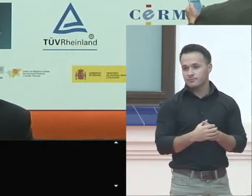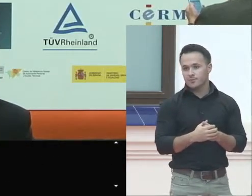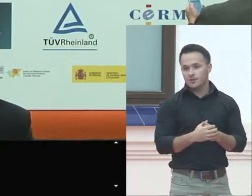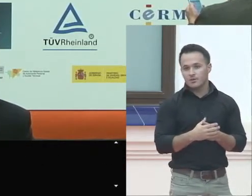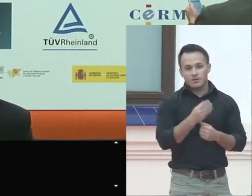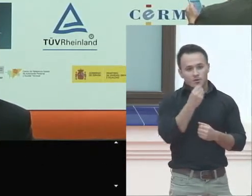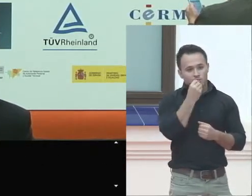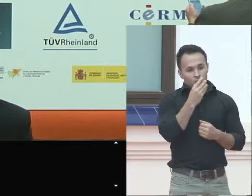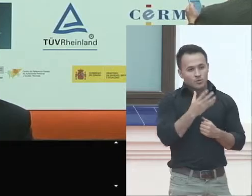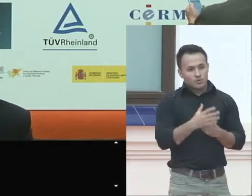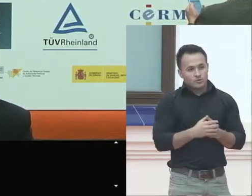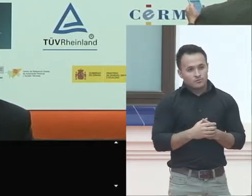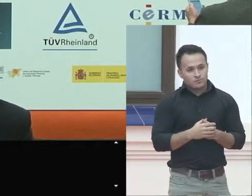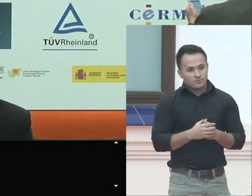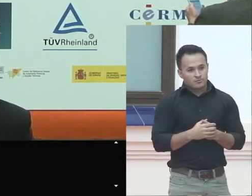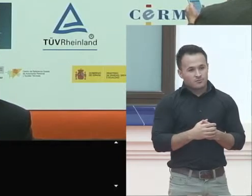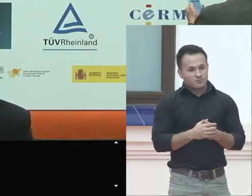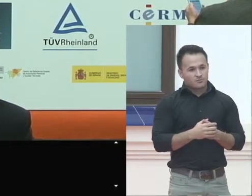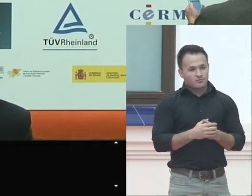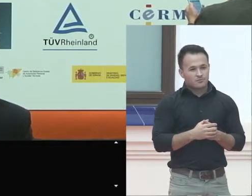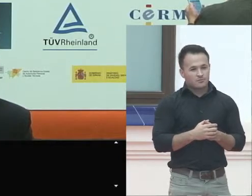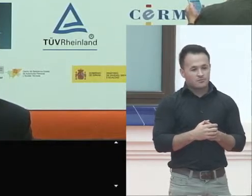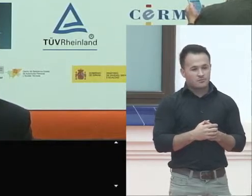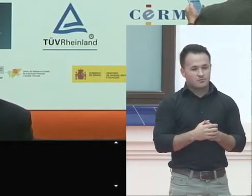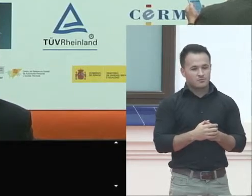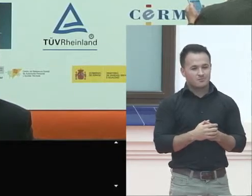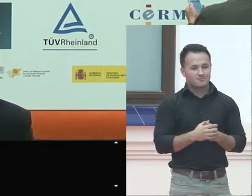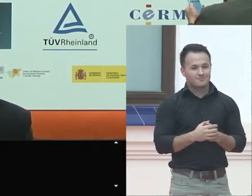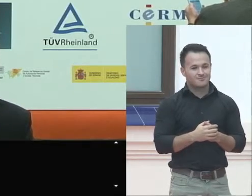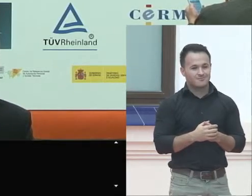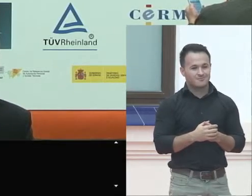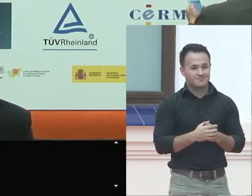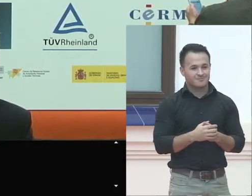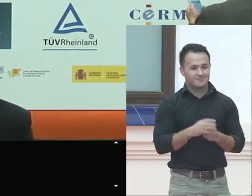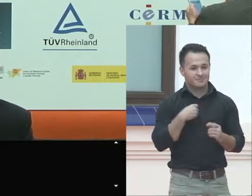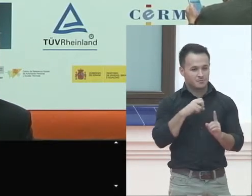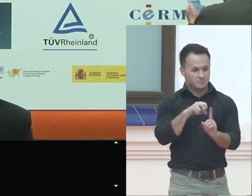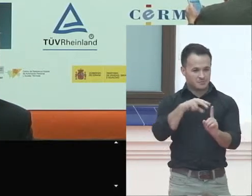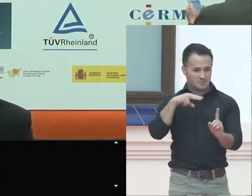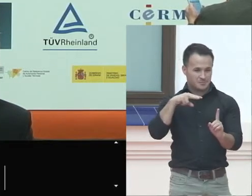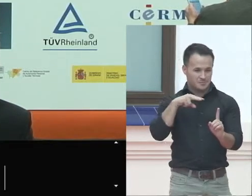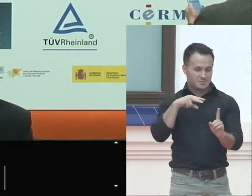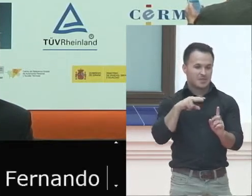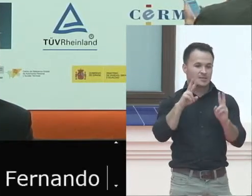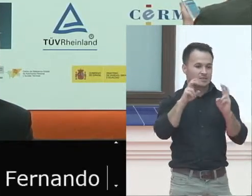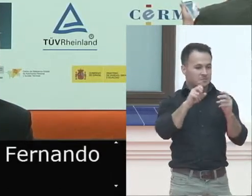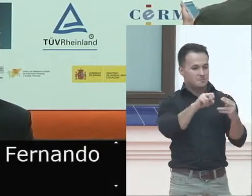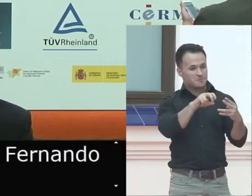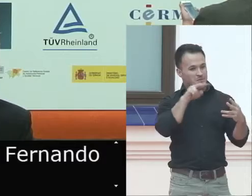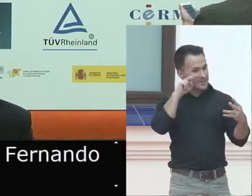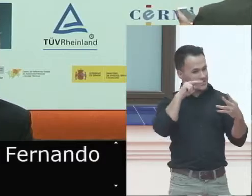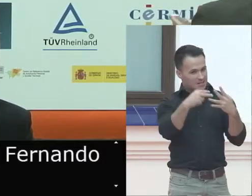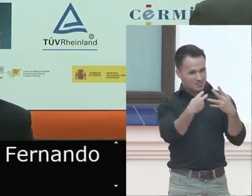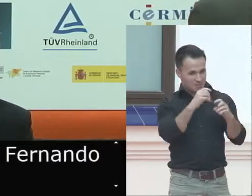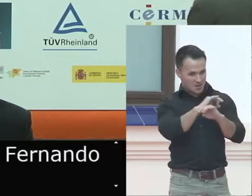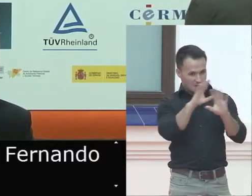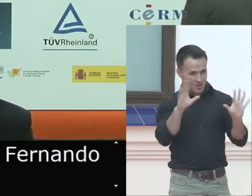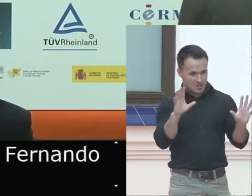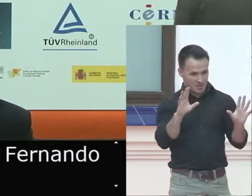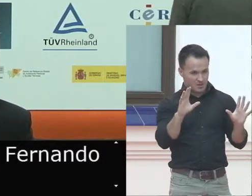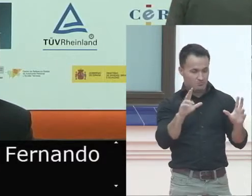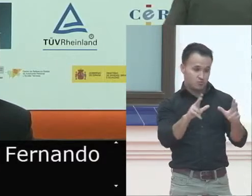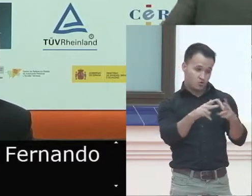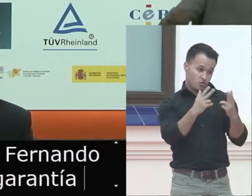Bueno, yo tengo una perspectiva. Fernando dijo antes que la transparencia es la garantía a la